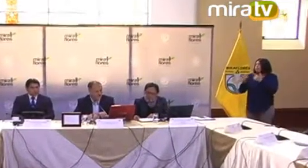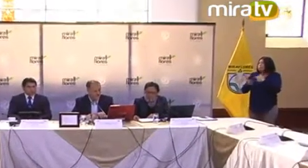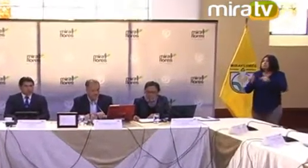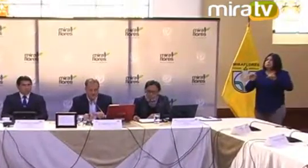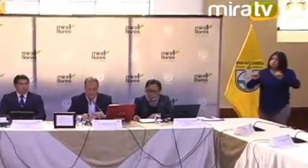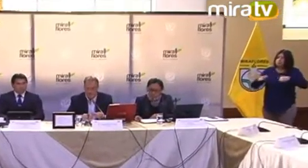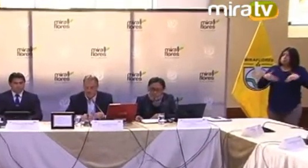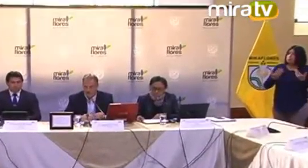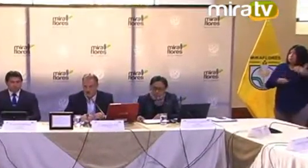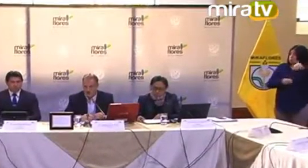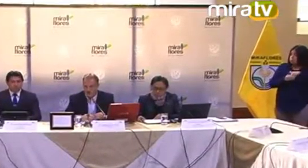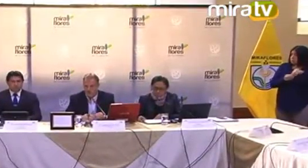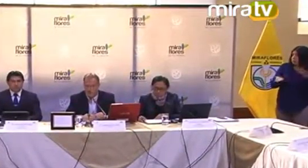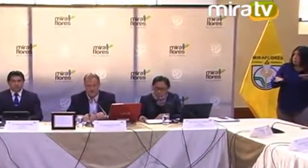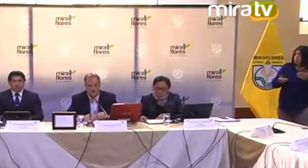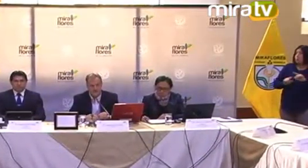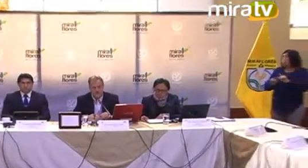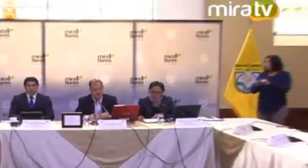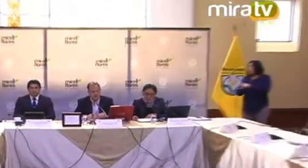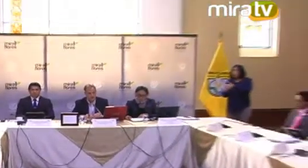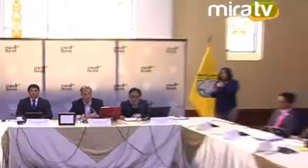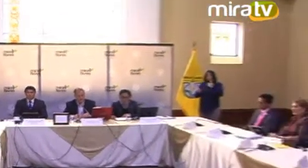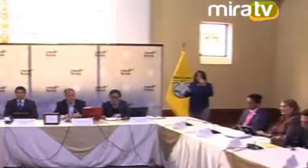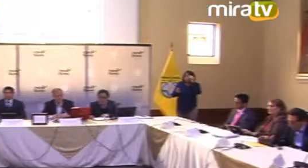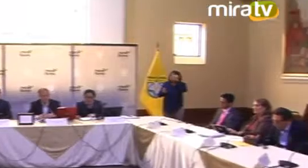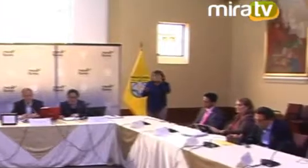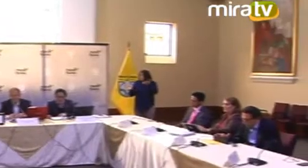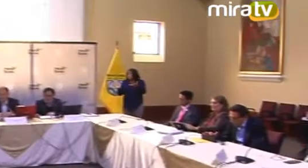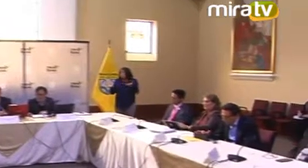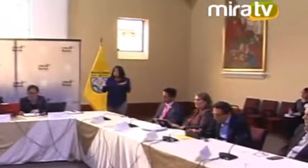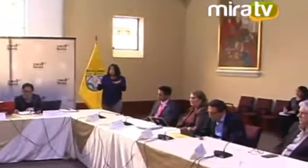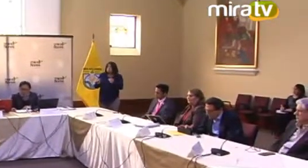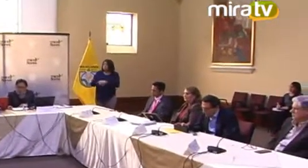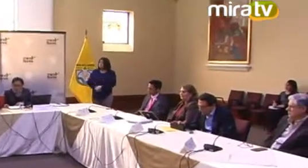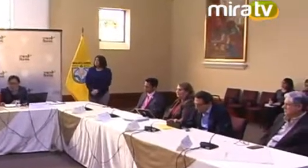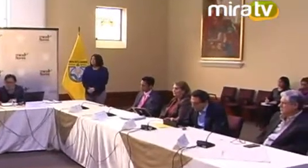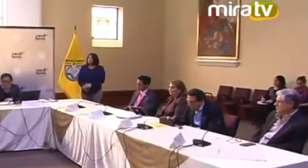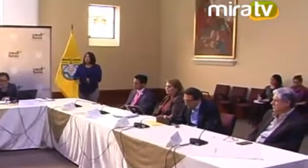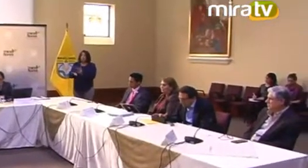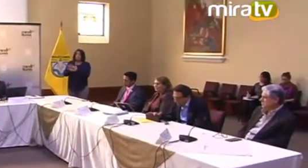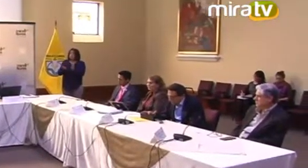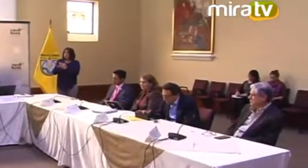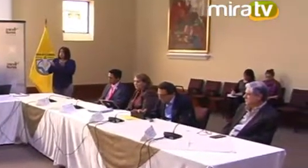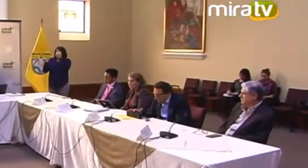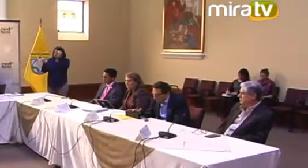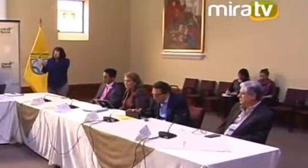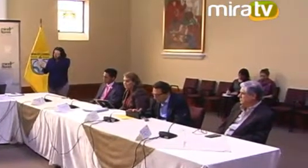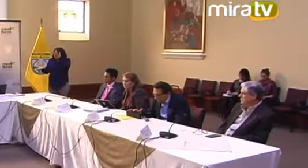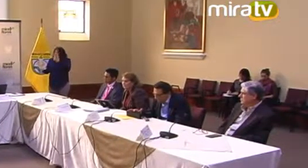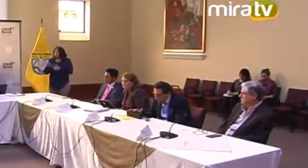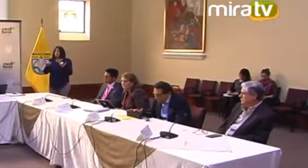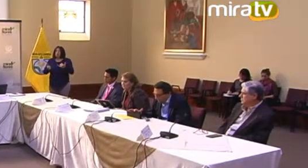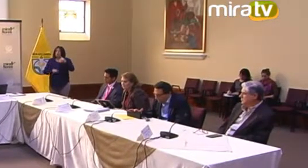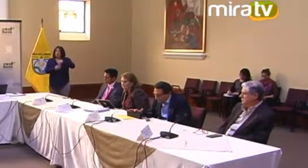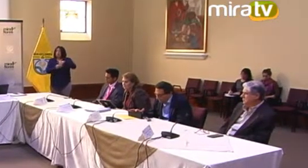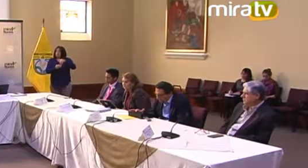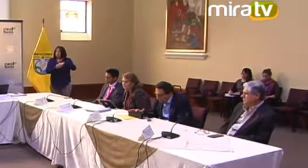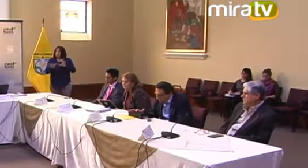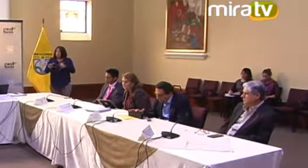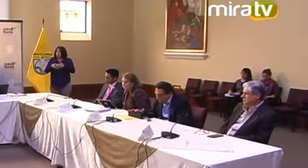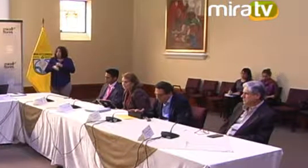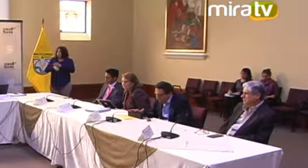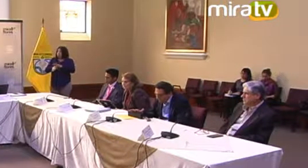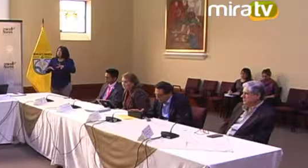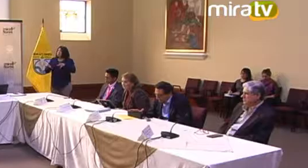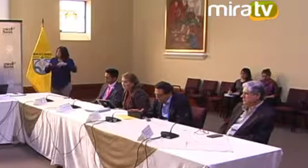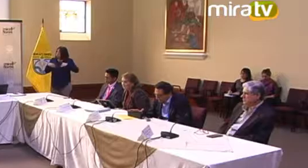en capacidad de votar, salvo que haya alguna otra intervención. No habiendo más intervenciones, procederemos a votar. Aquellos miembros del Consejo